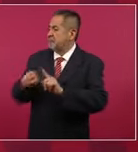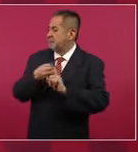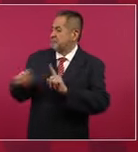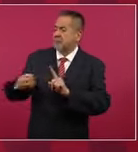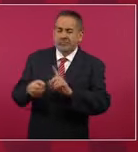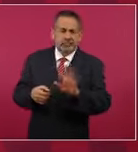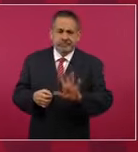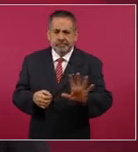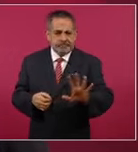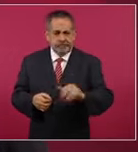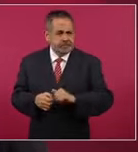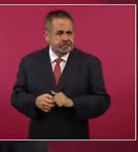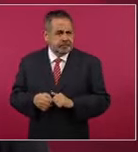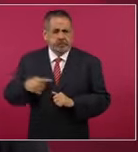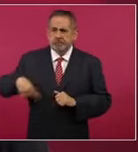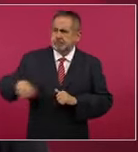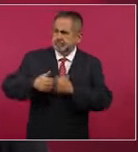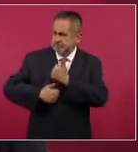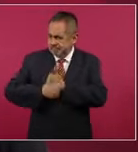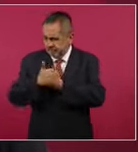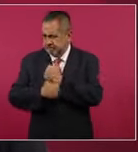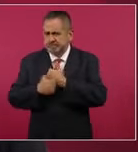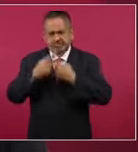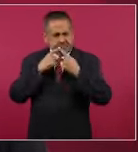competir en buena lid